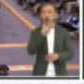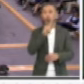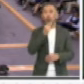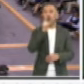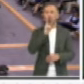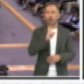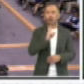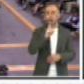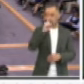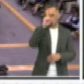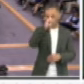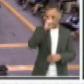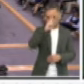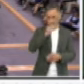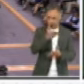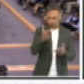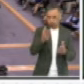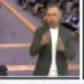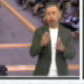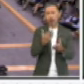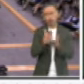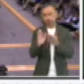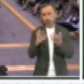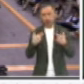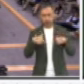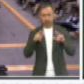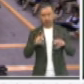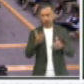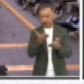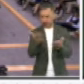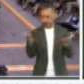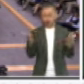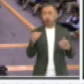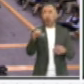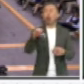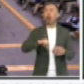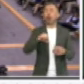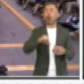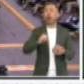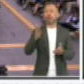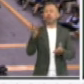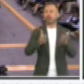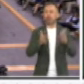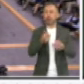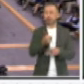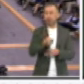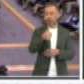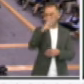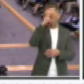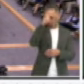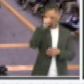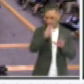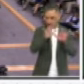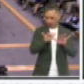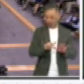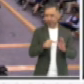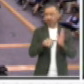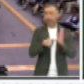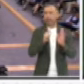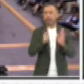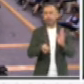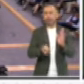los directores que se encargan de operar la elección de operar los procedimientos el director